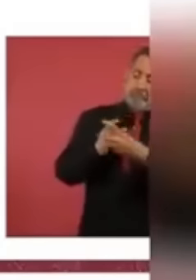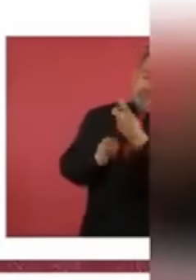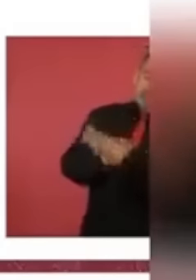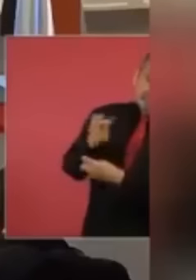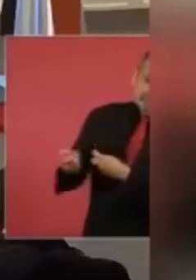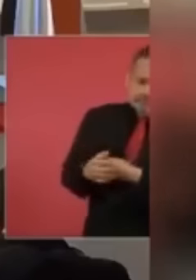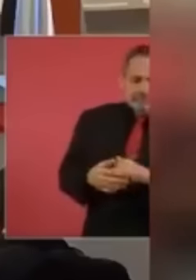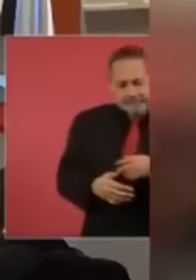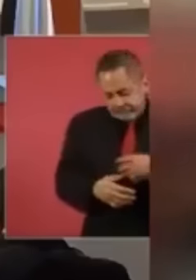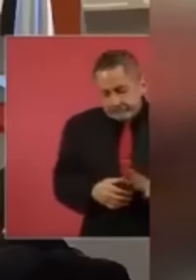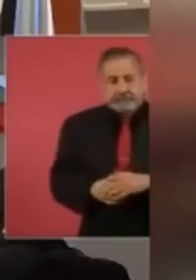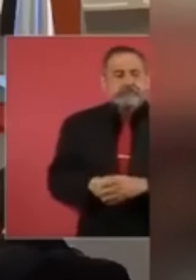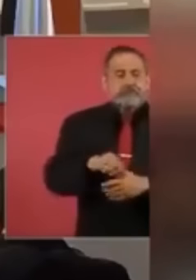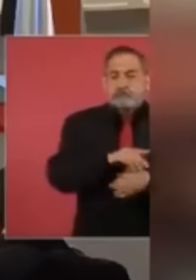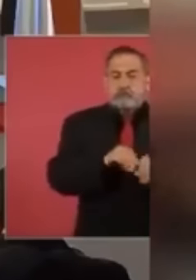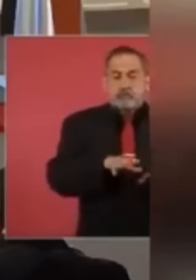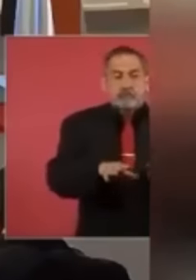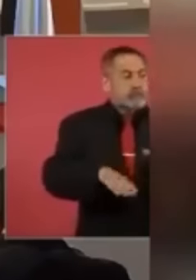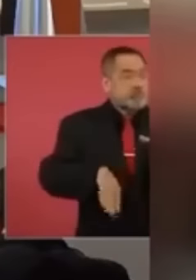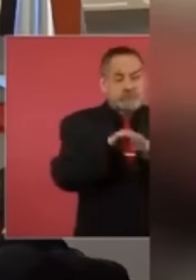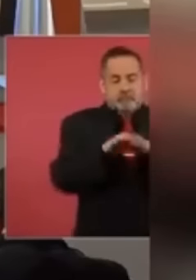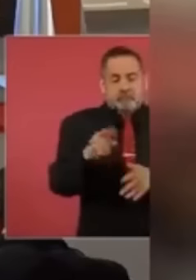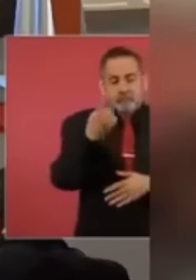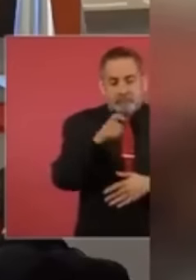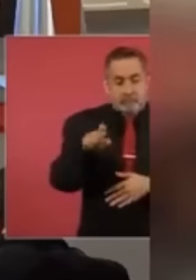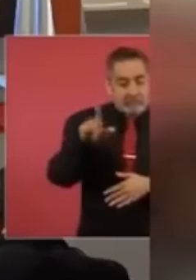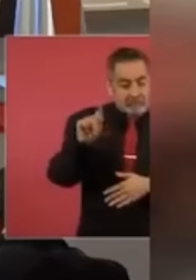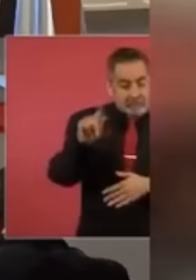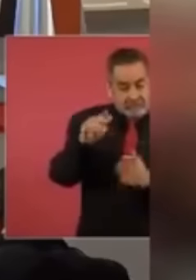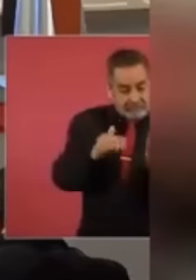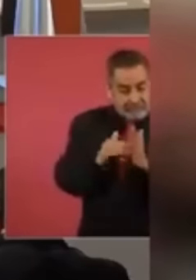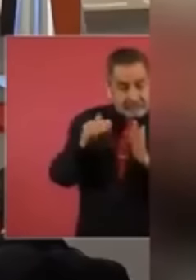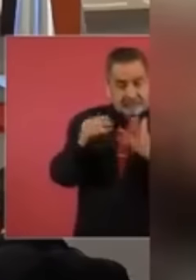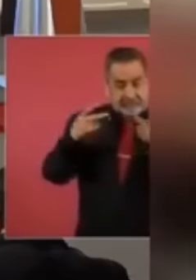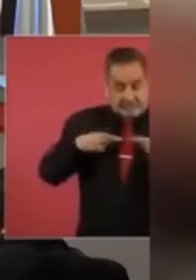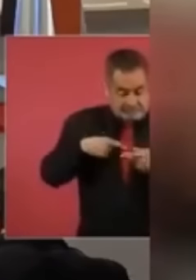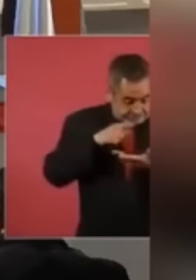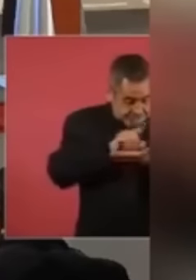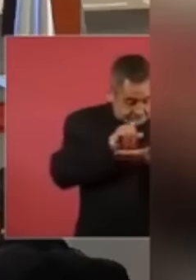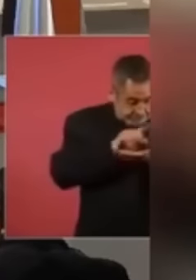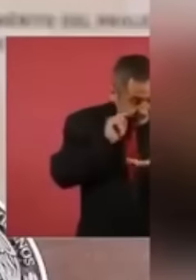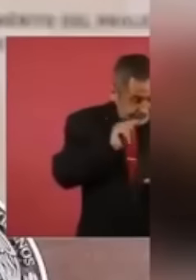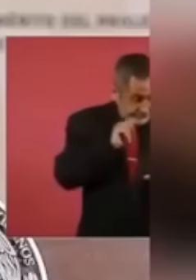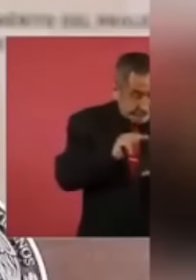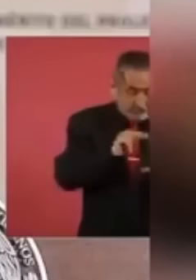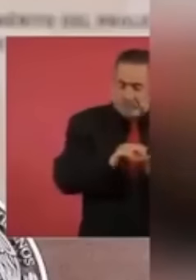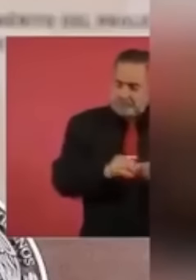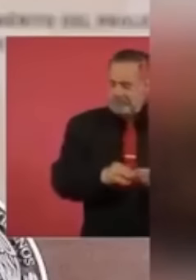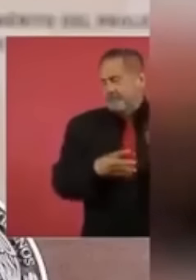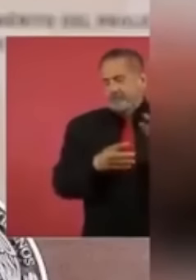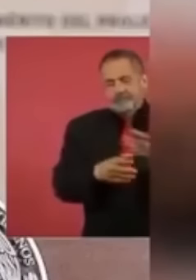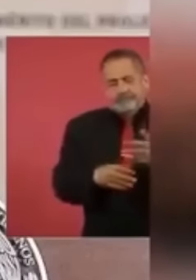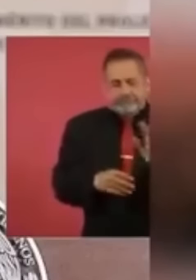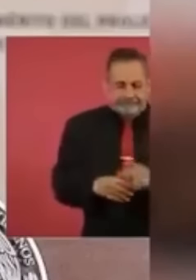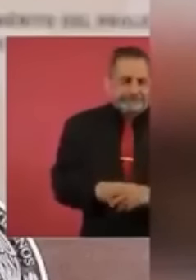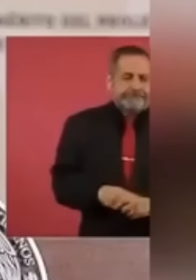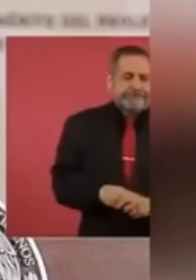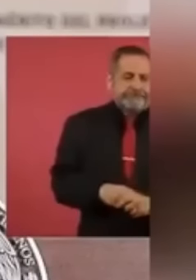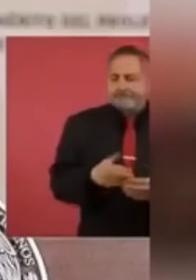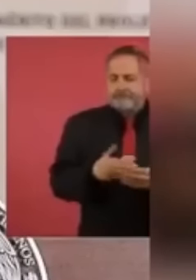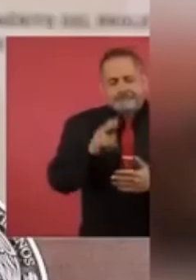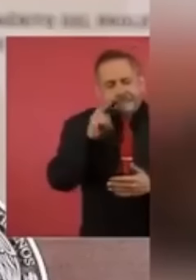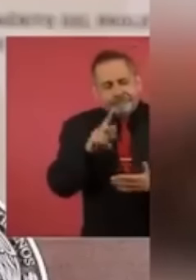los primeros días tuvieron un alcance de 170 millones ahora vamos eh ve vamos